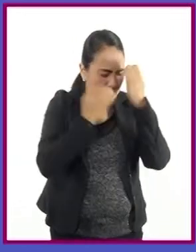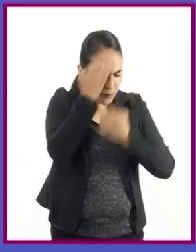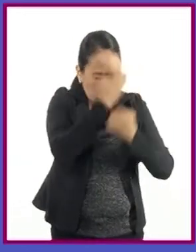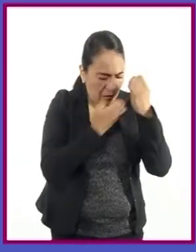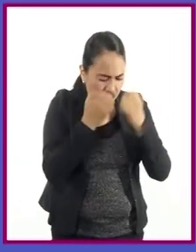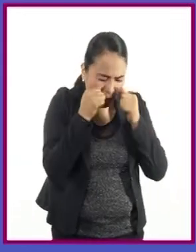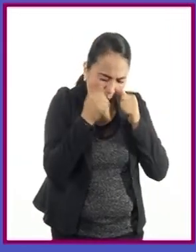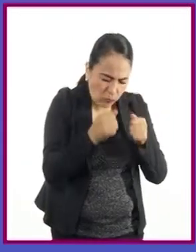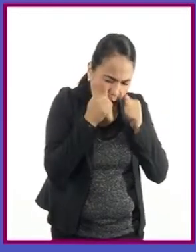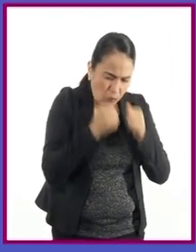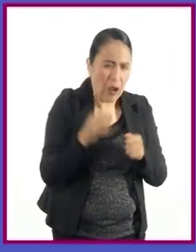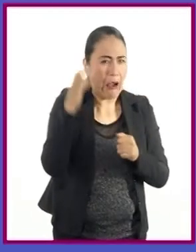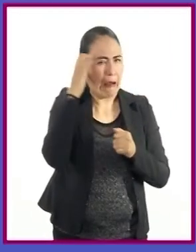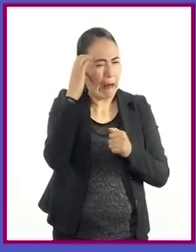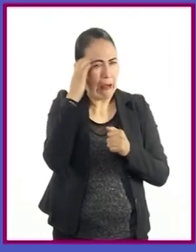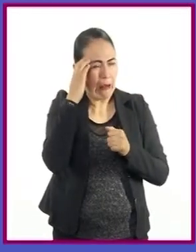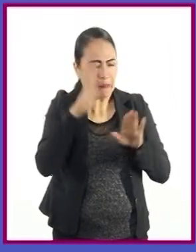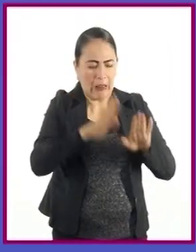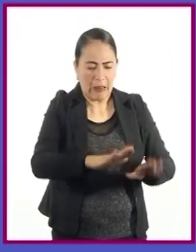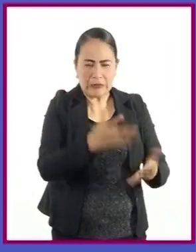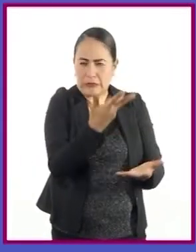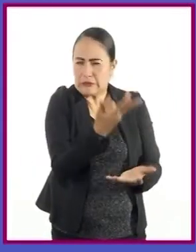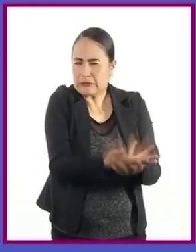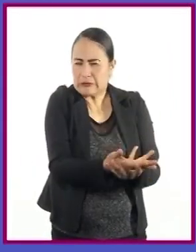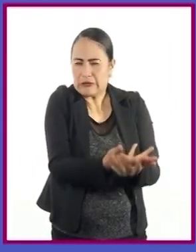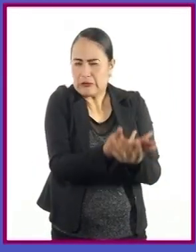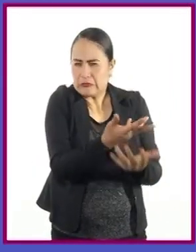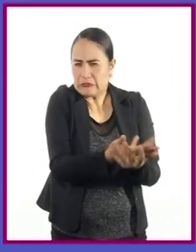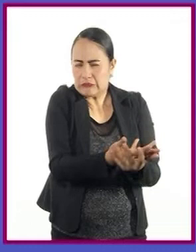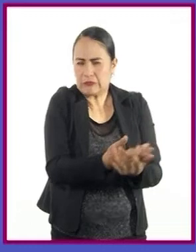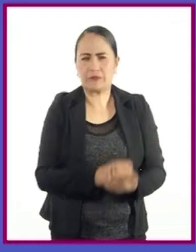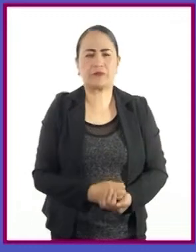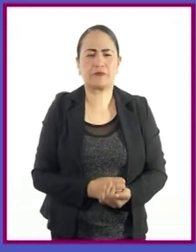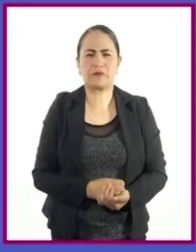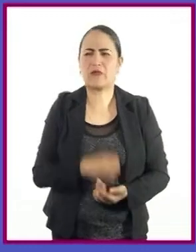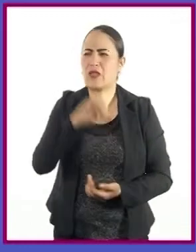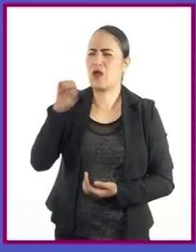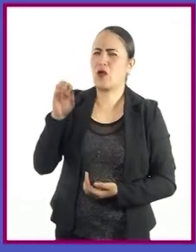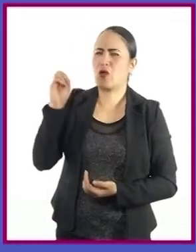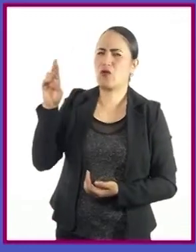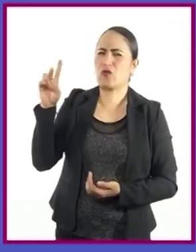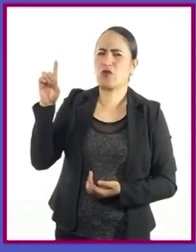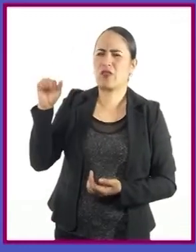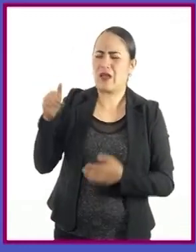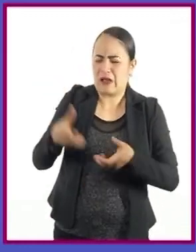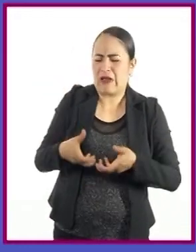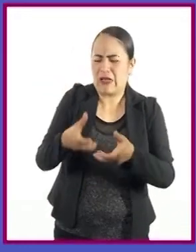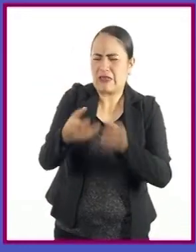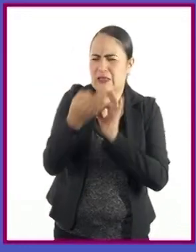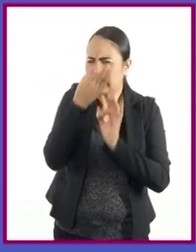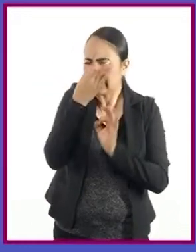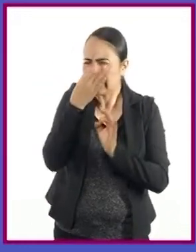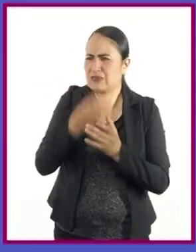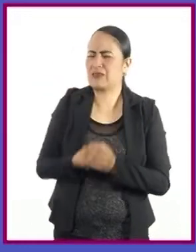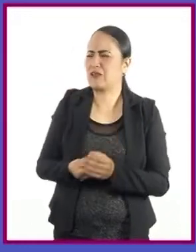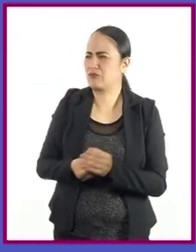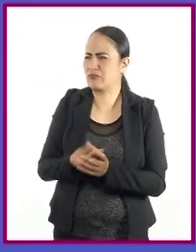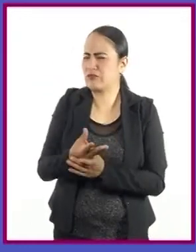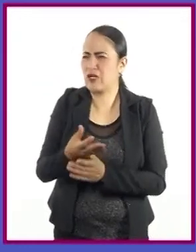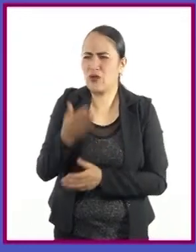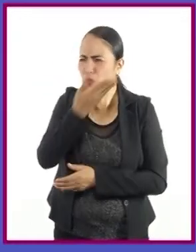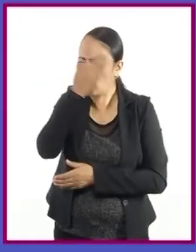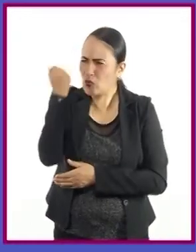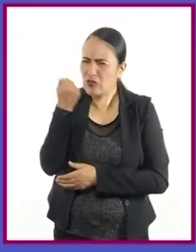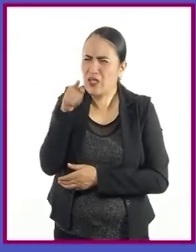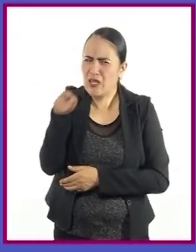descanso absoluto. No sé, le dijo a Jordán en la puerta de la calle con la voz todavía baja. Tiene una gran